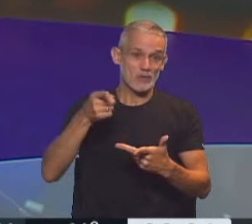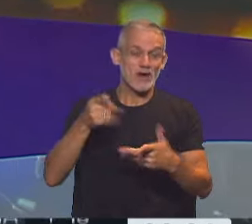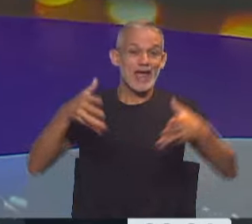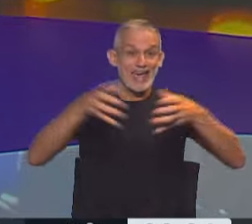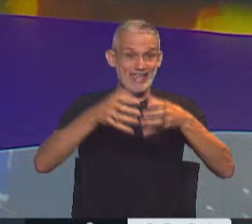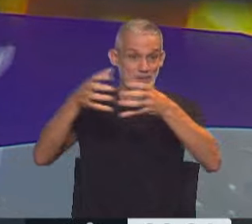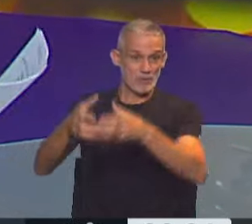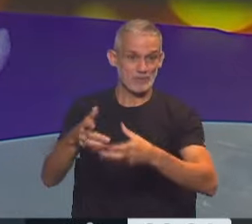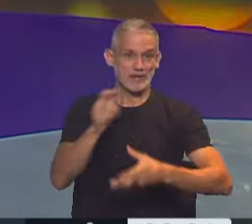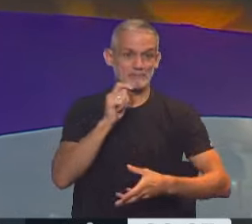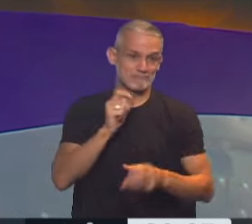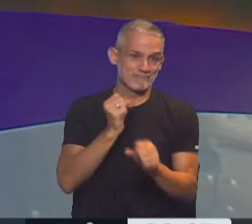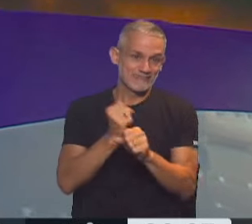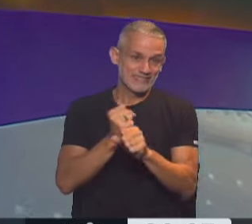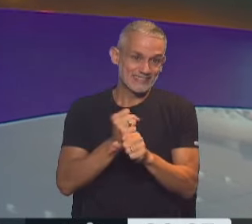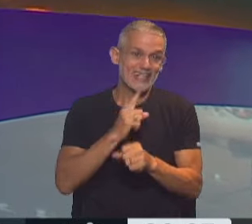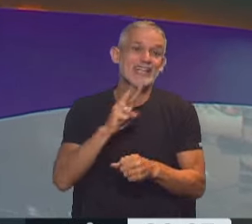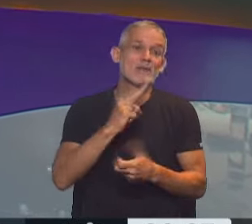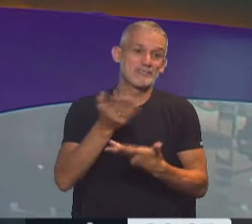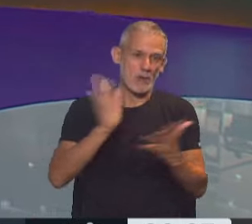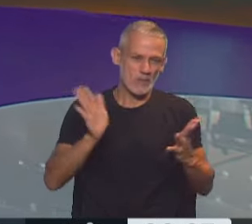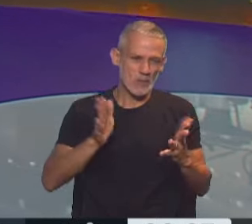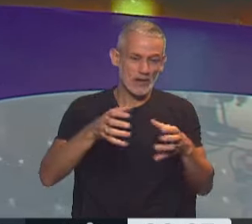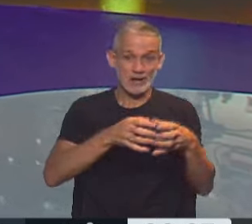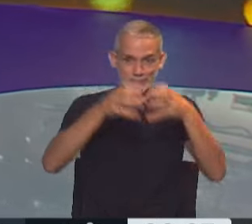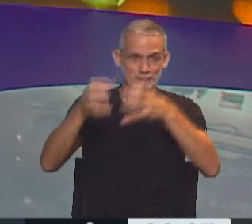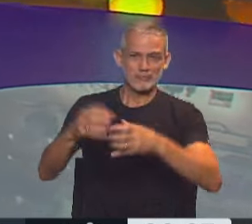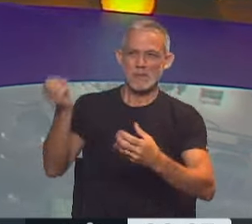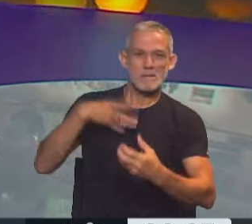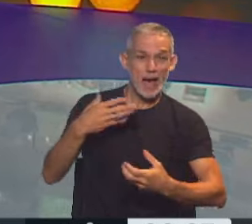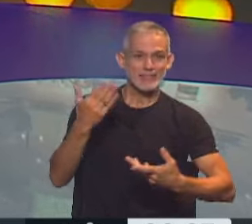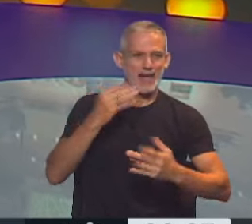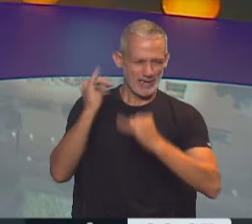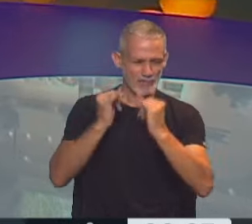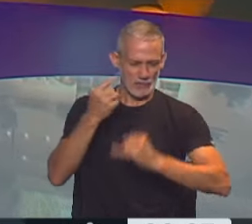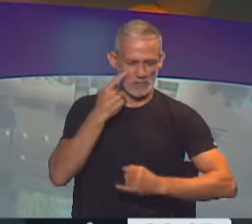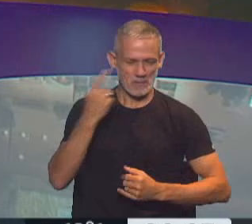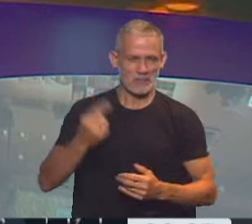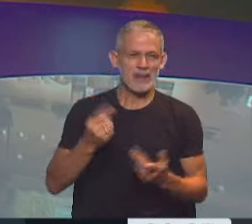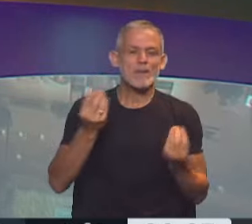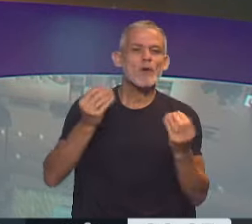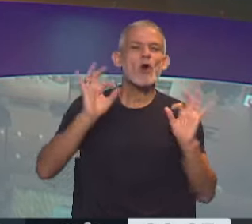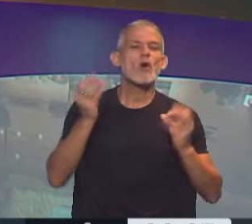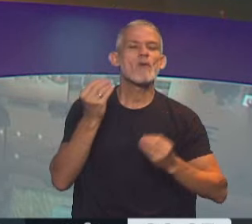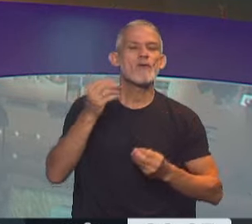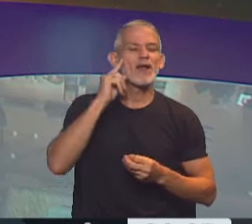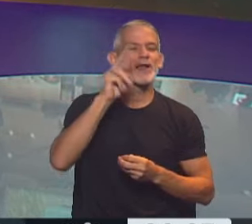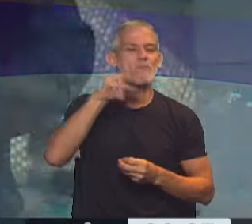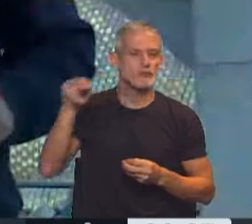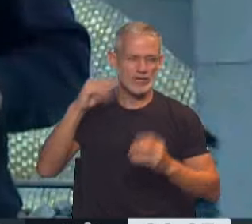equipo de la televisión pública Noticias que nos manda este informe para que te puedas enterar más de cómo fue esa Noche de los